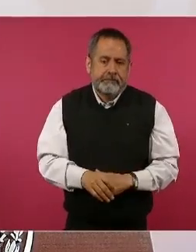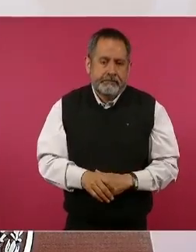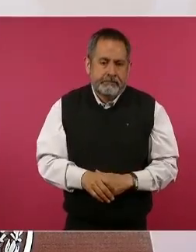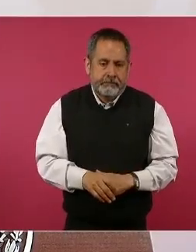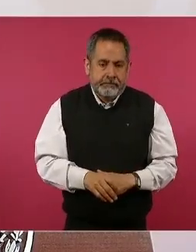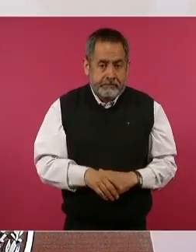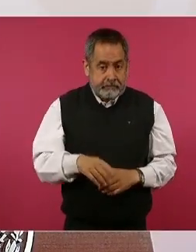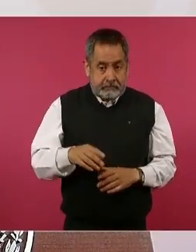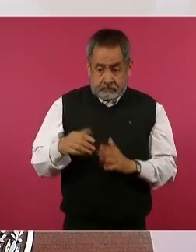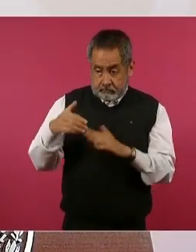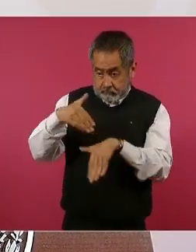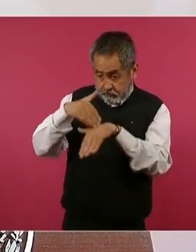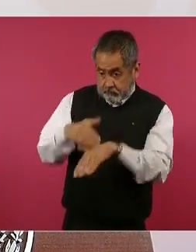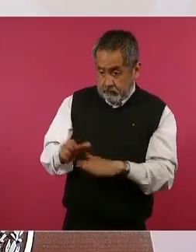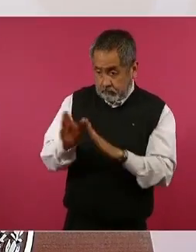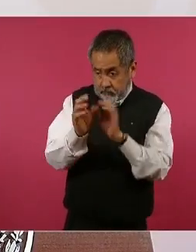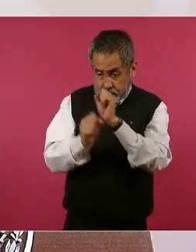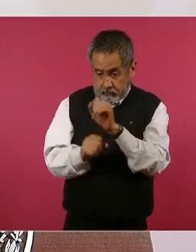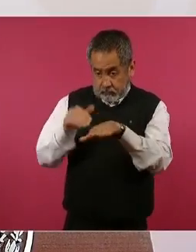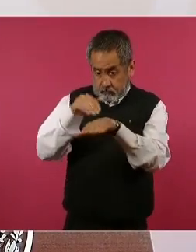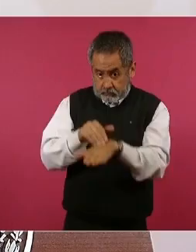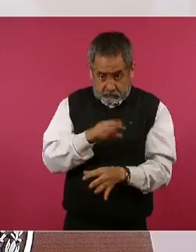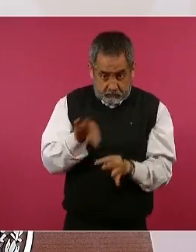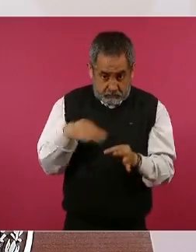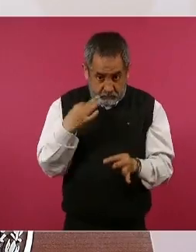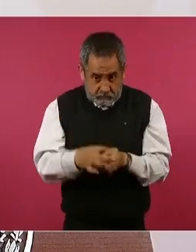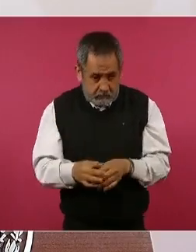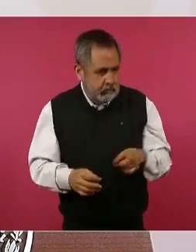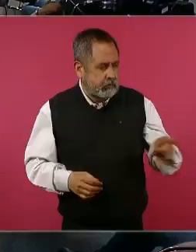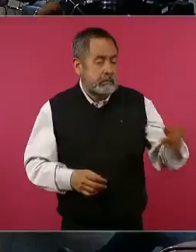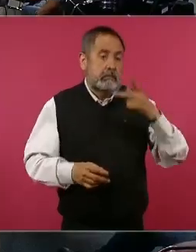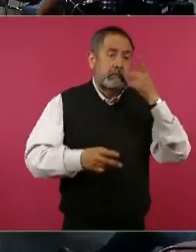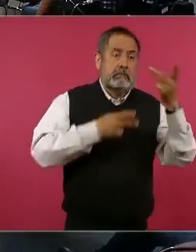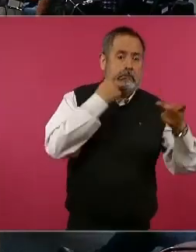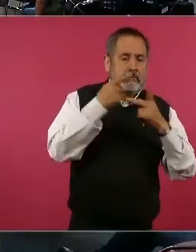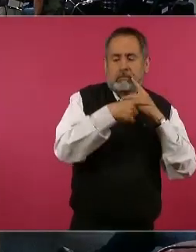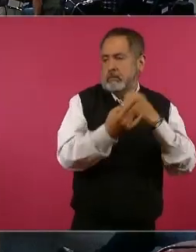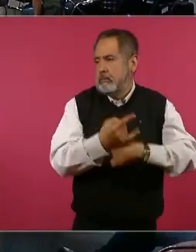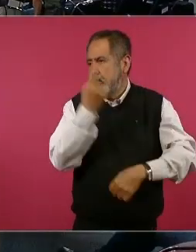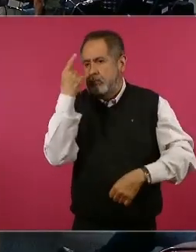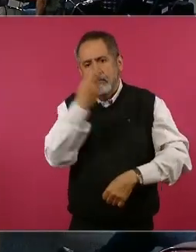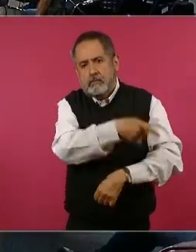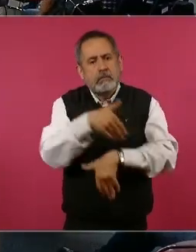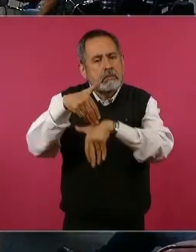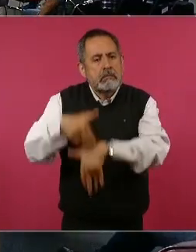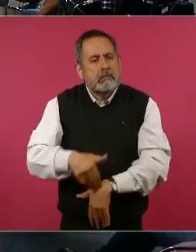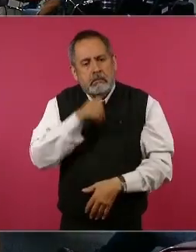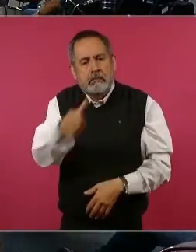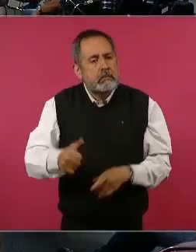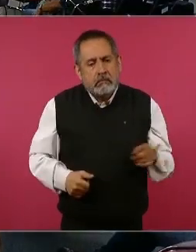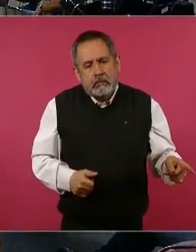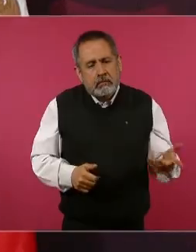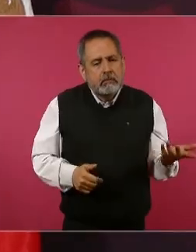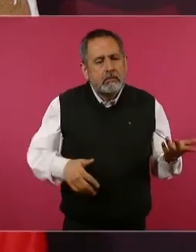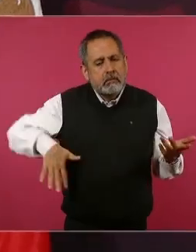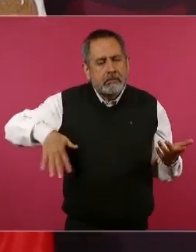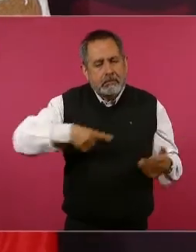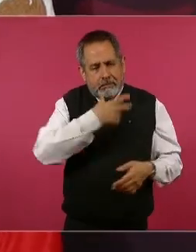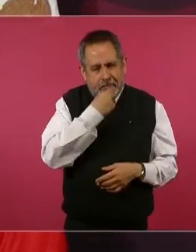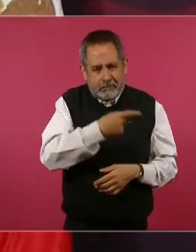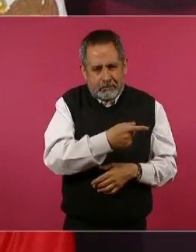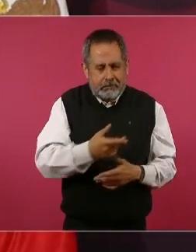Si se va a cumplir con la Constitución, este señor hablando de la Constitución,